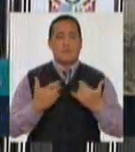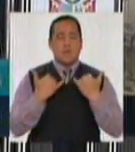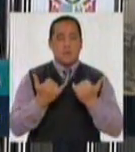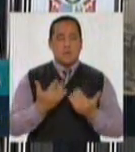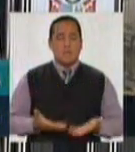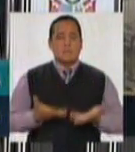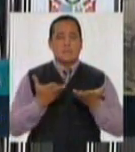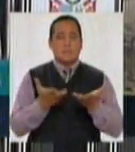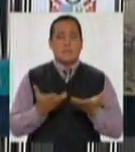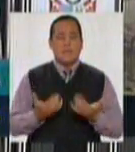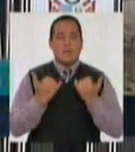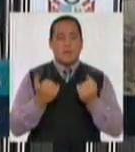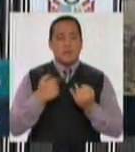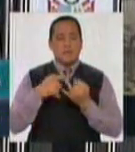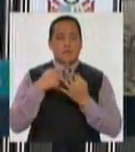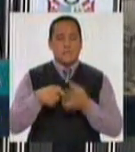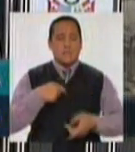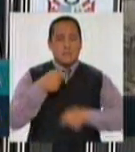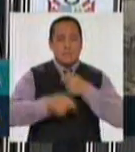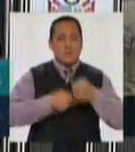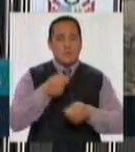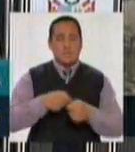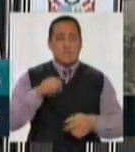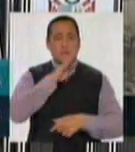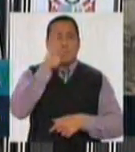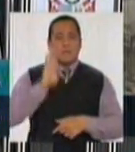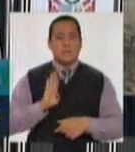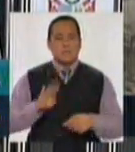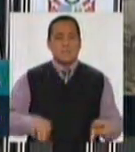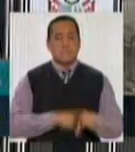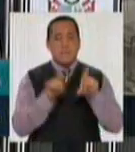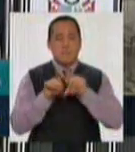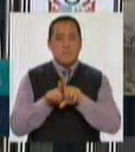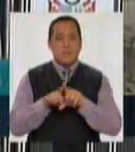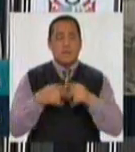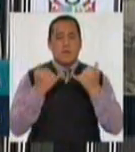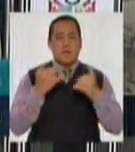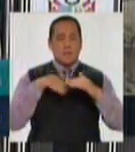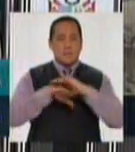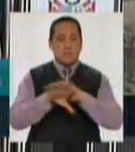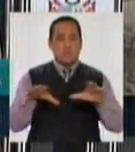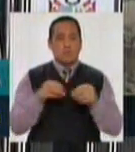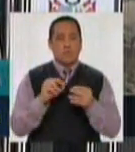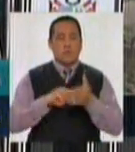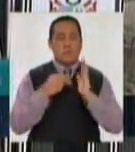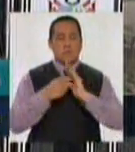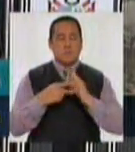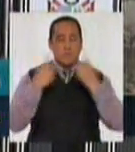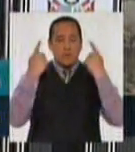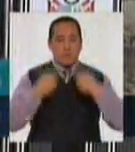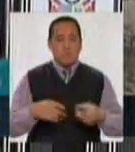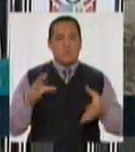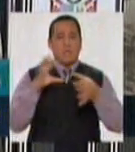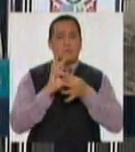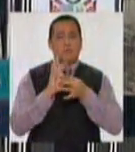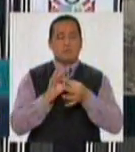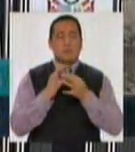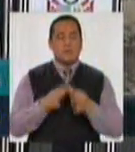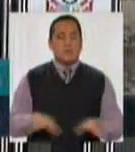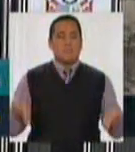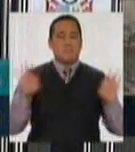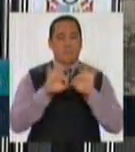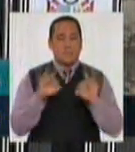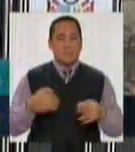venir también inversiones de parte del Brasil y también dentro de lo que es el concepto de la asociación estratégica